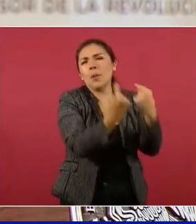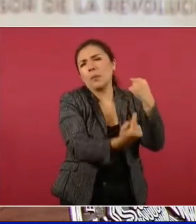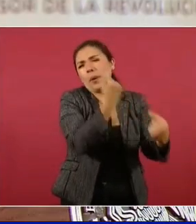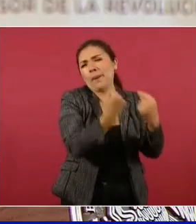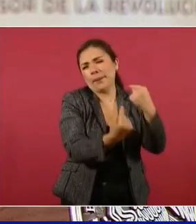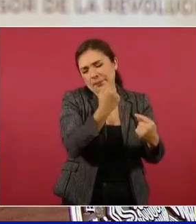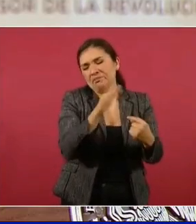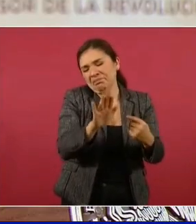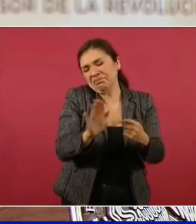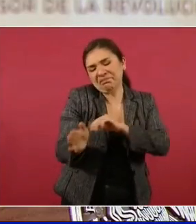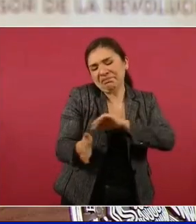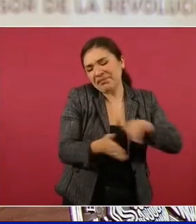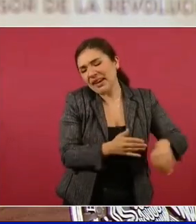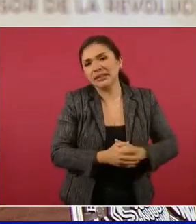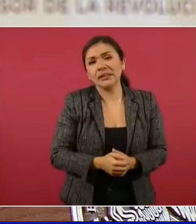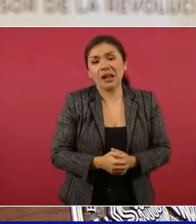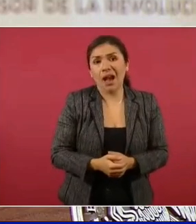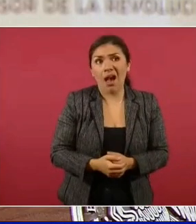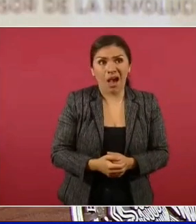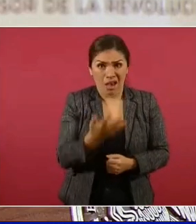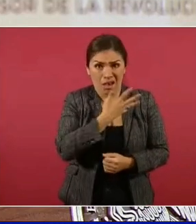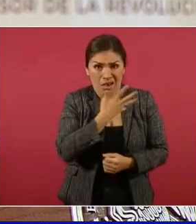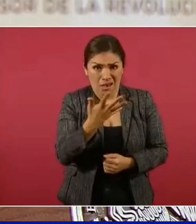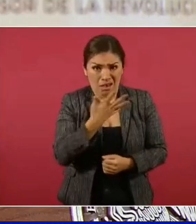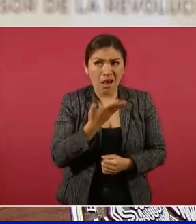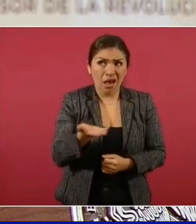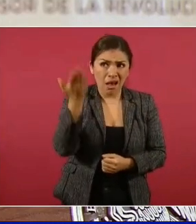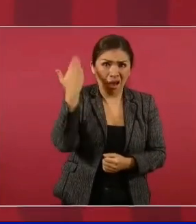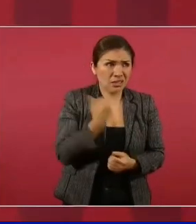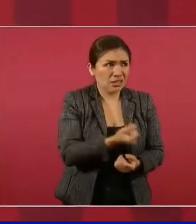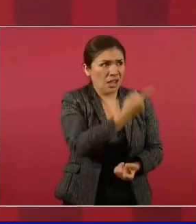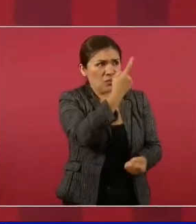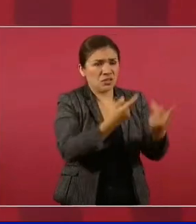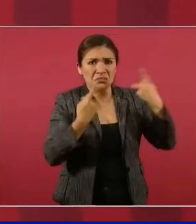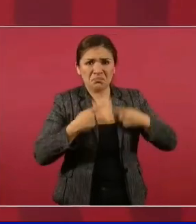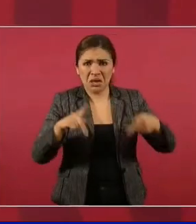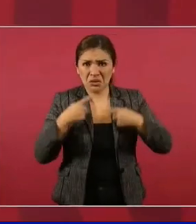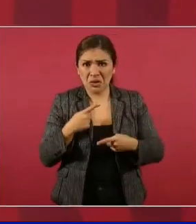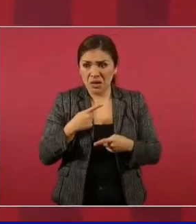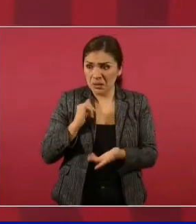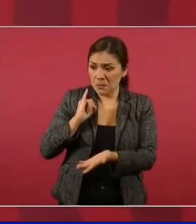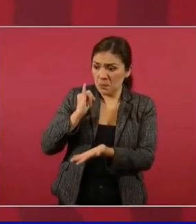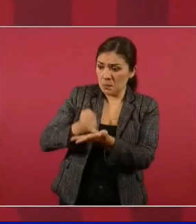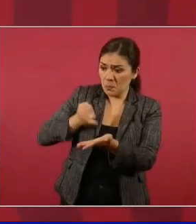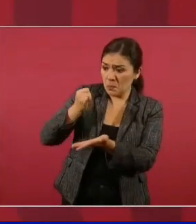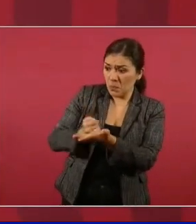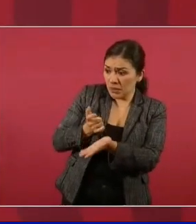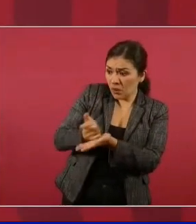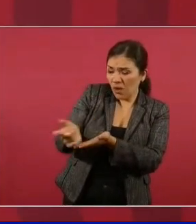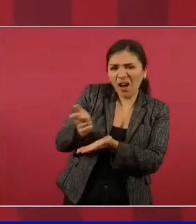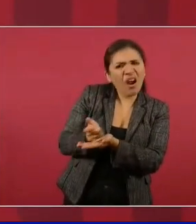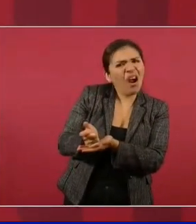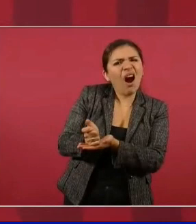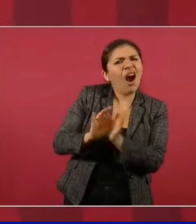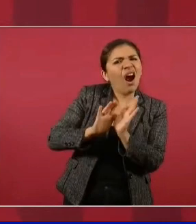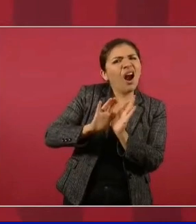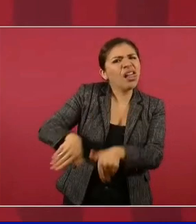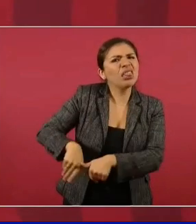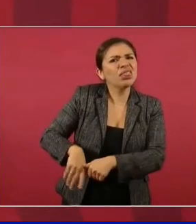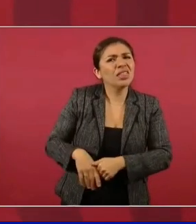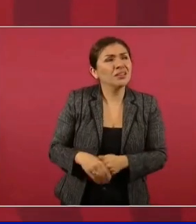pero habían quienes no pagaban impuestos, los de mero arriba no pagaban